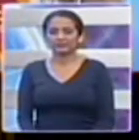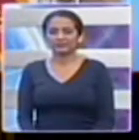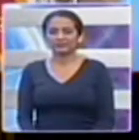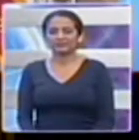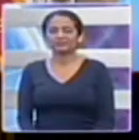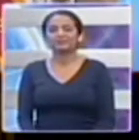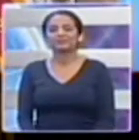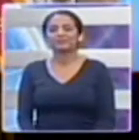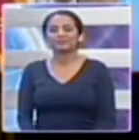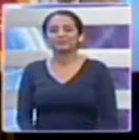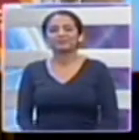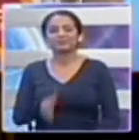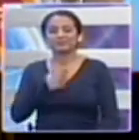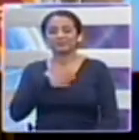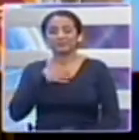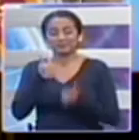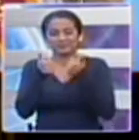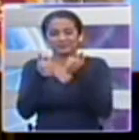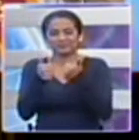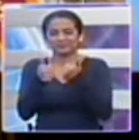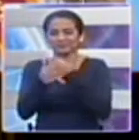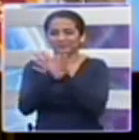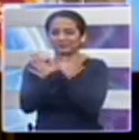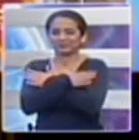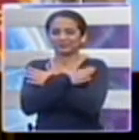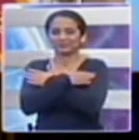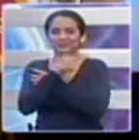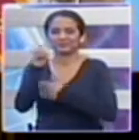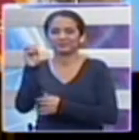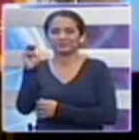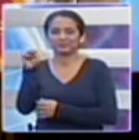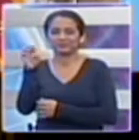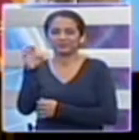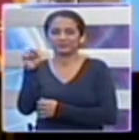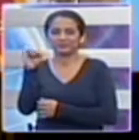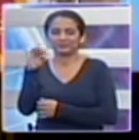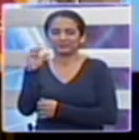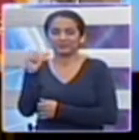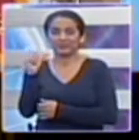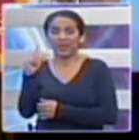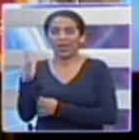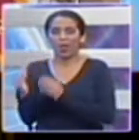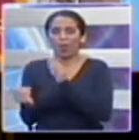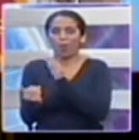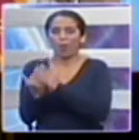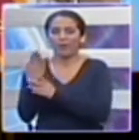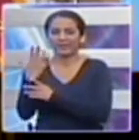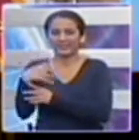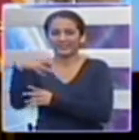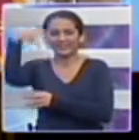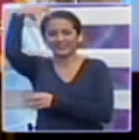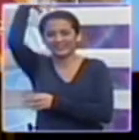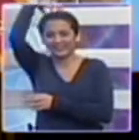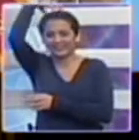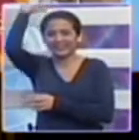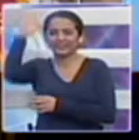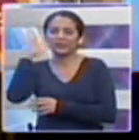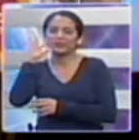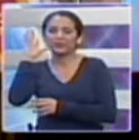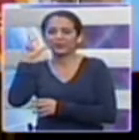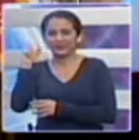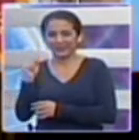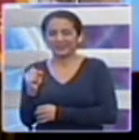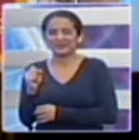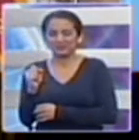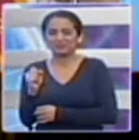Amigos televidentes, saludamos cordialmente a Doménica Cobo Flandoli, reina de Cuenca, nueva reina, flamante reina de Cuenca, a propósito de la elección